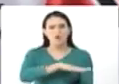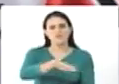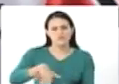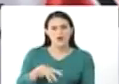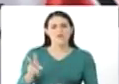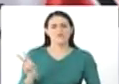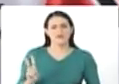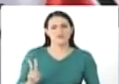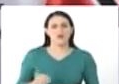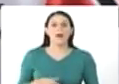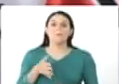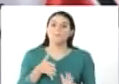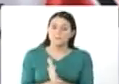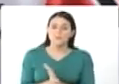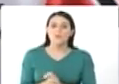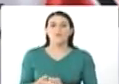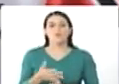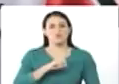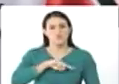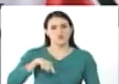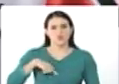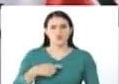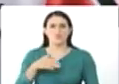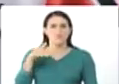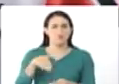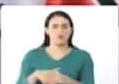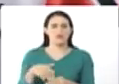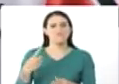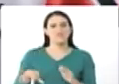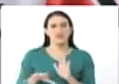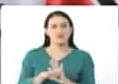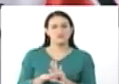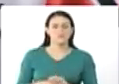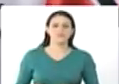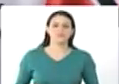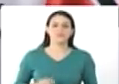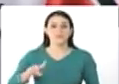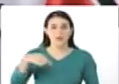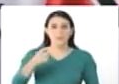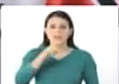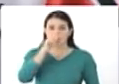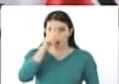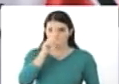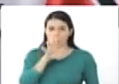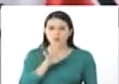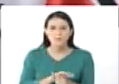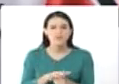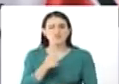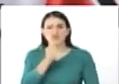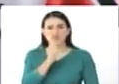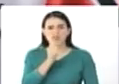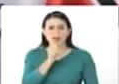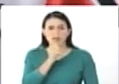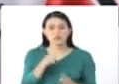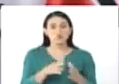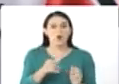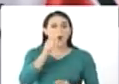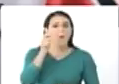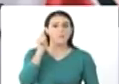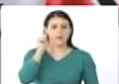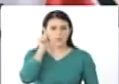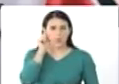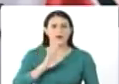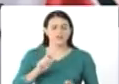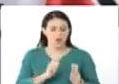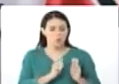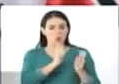en todo el territorio nacional y así podamos ejercer nuestro derecho en paz. Mañana cumplirán su deber todas las